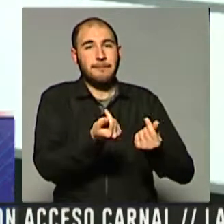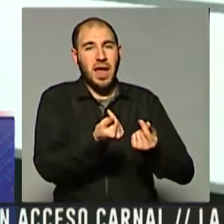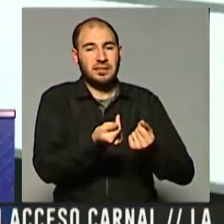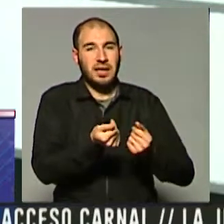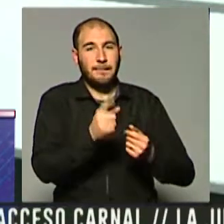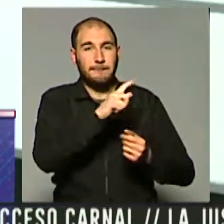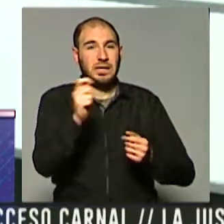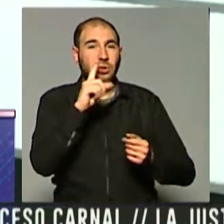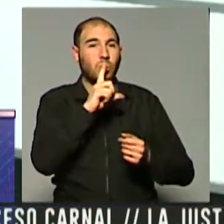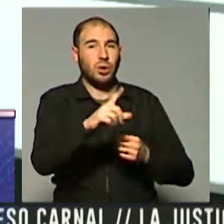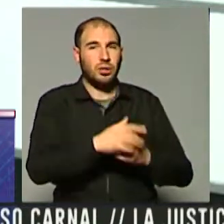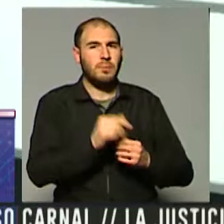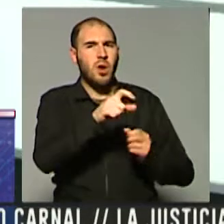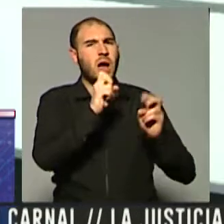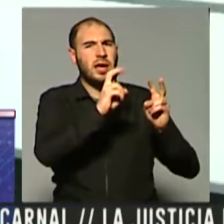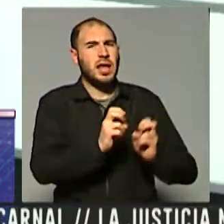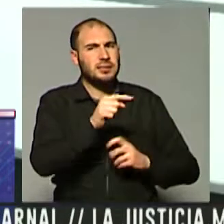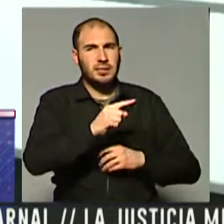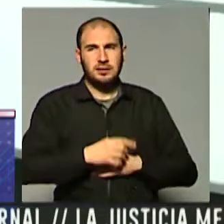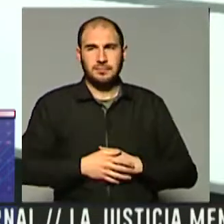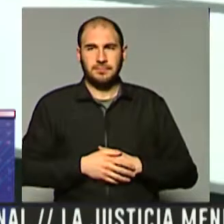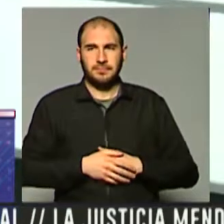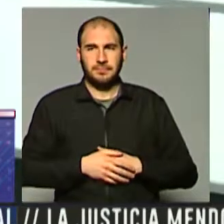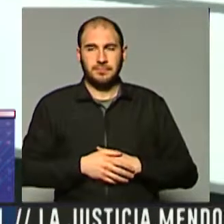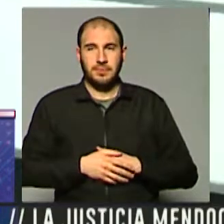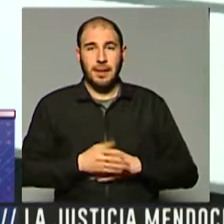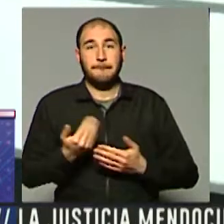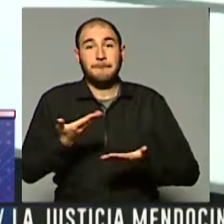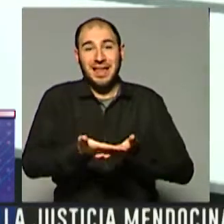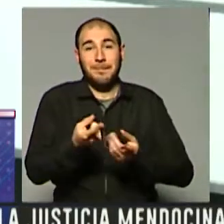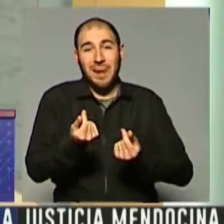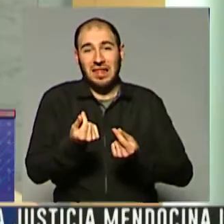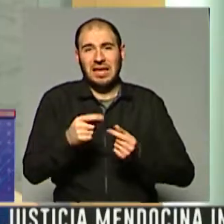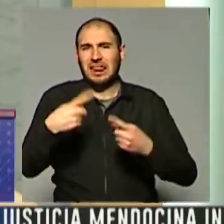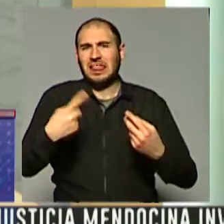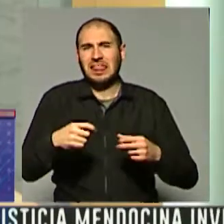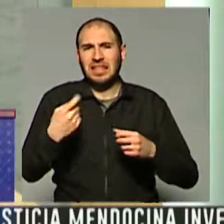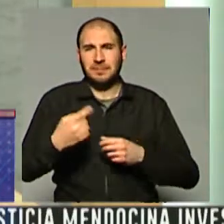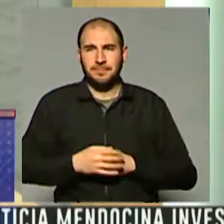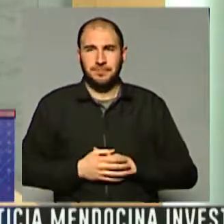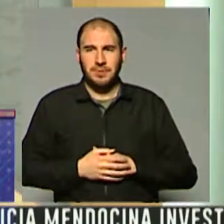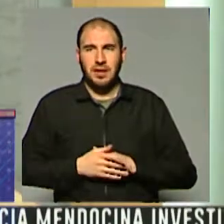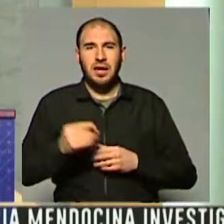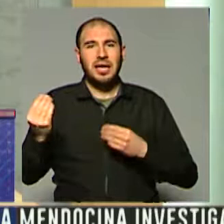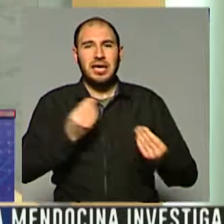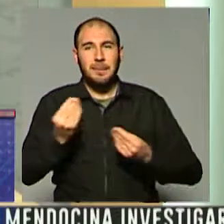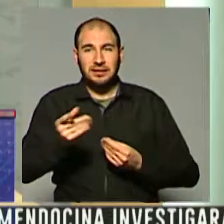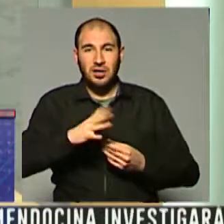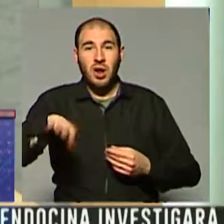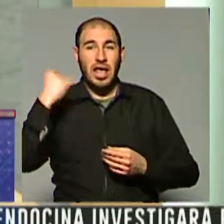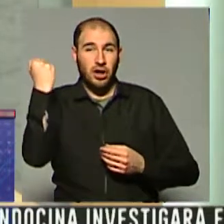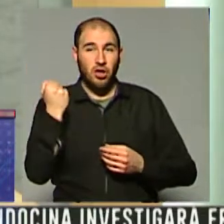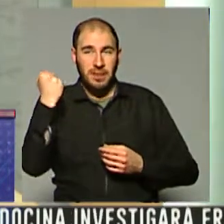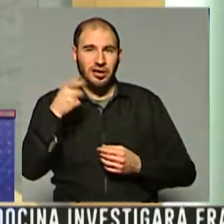en el mes de julio. ¿Qué análisis se puede hacer de esto? La demanda de dinero tiene que ver fundamentalmente con lo que está ocurriendo en la